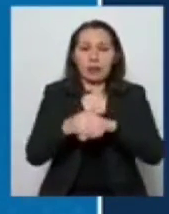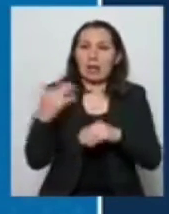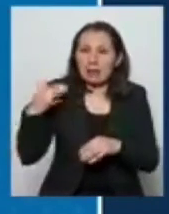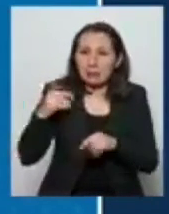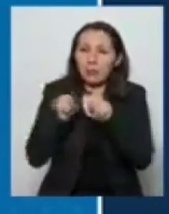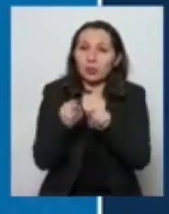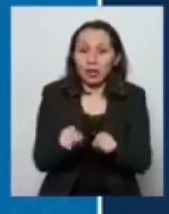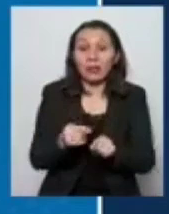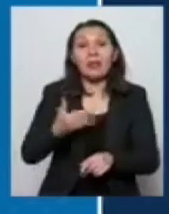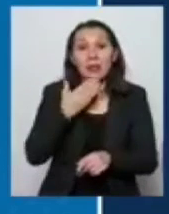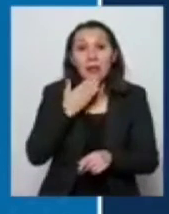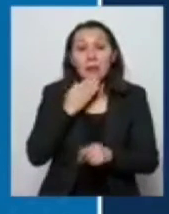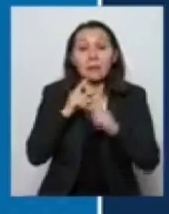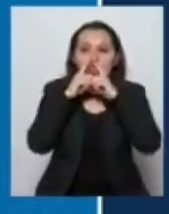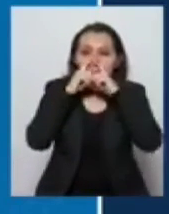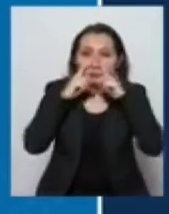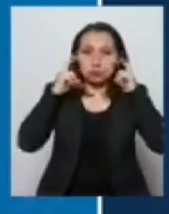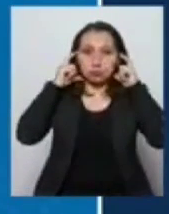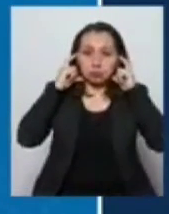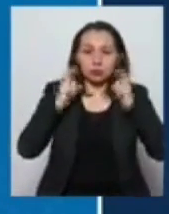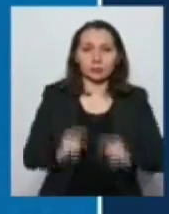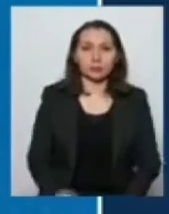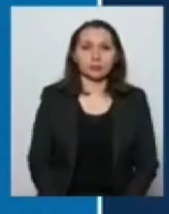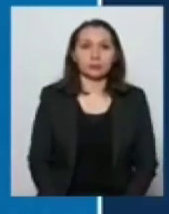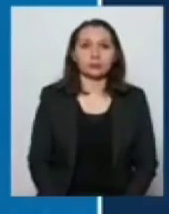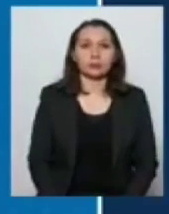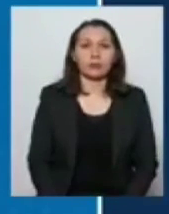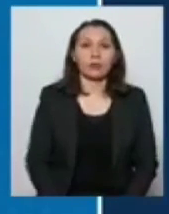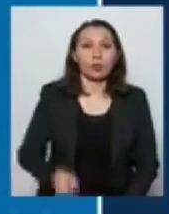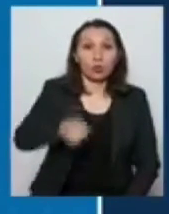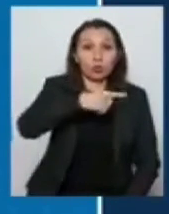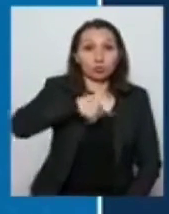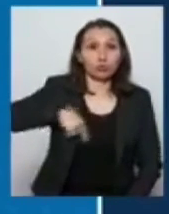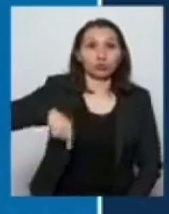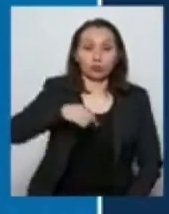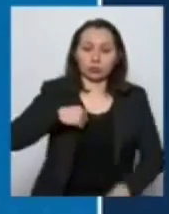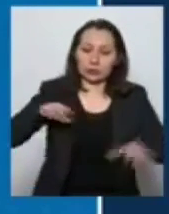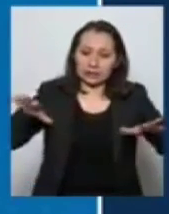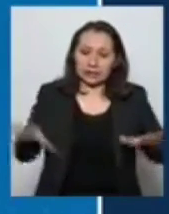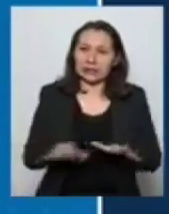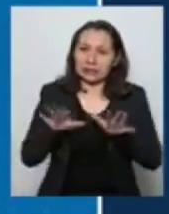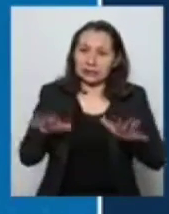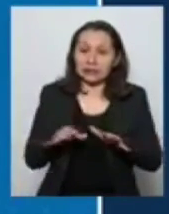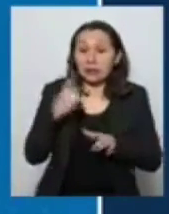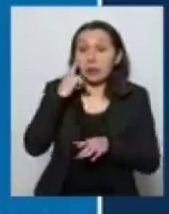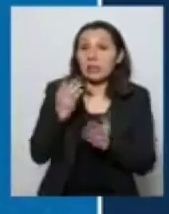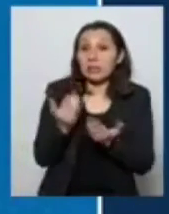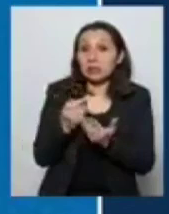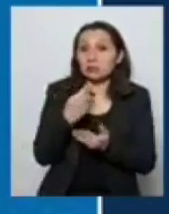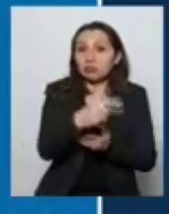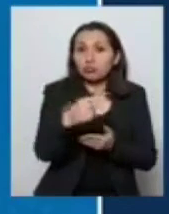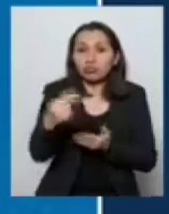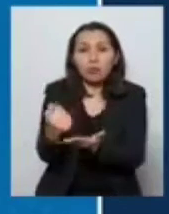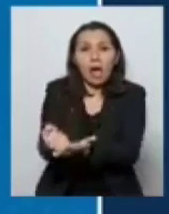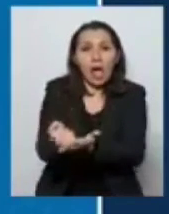es también el uso de mascarillas. Nosotros nos hemos esforzado, pero necesitamos la